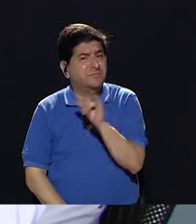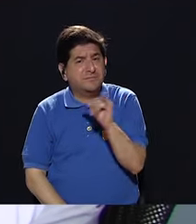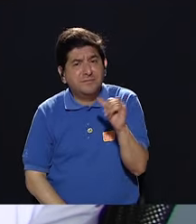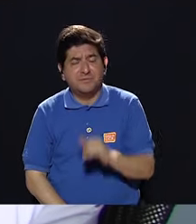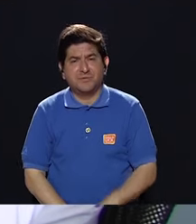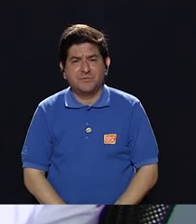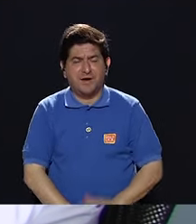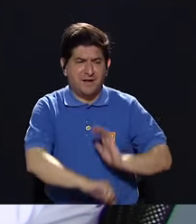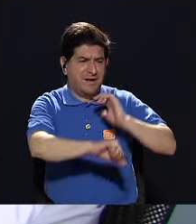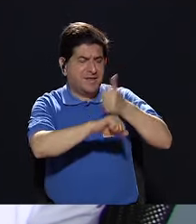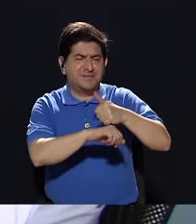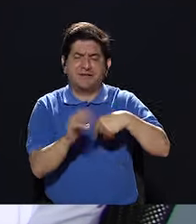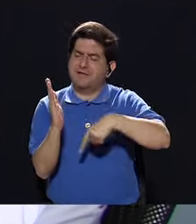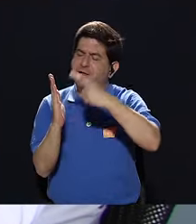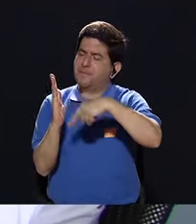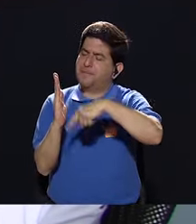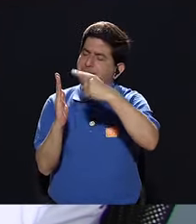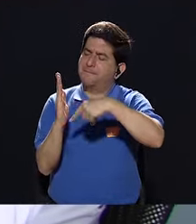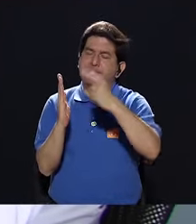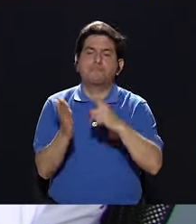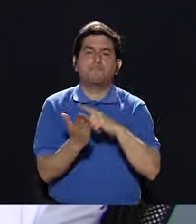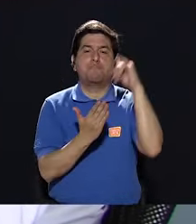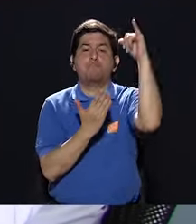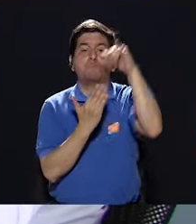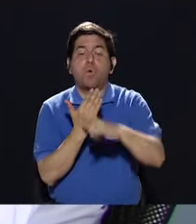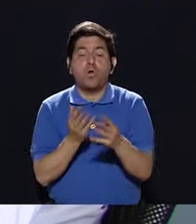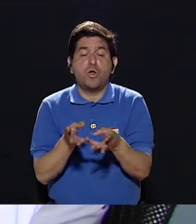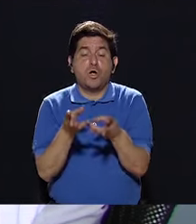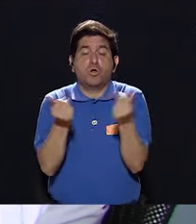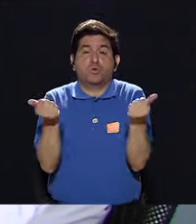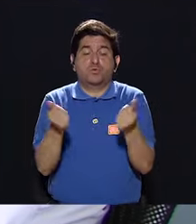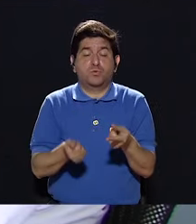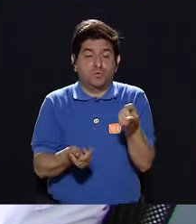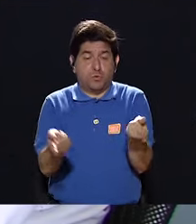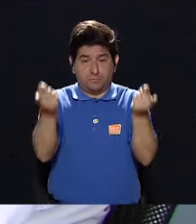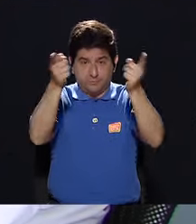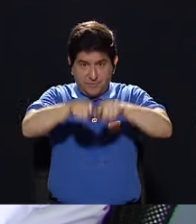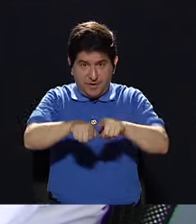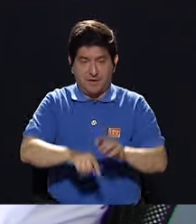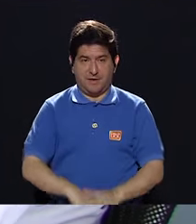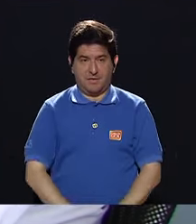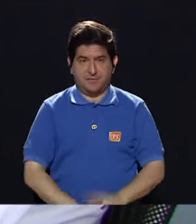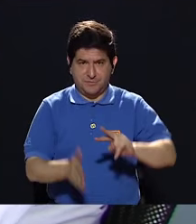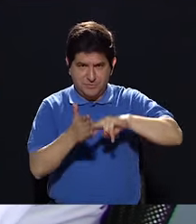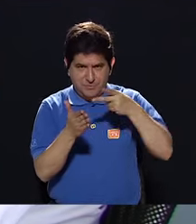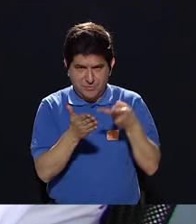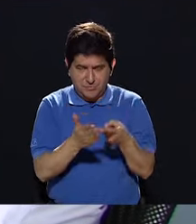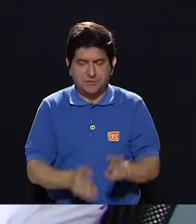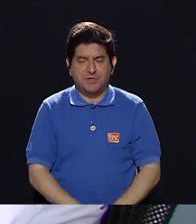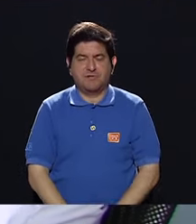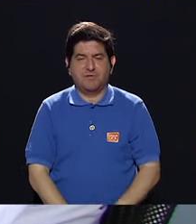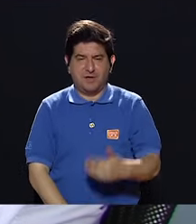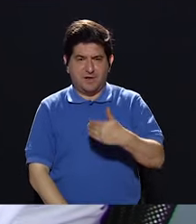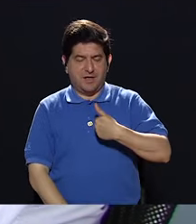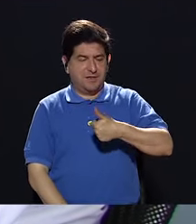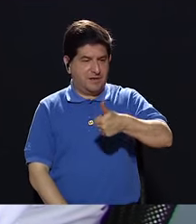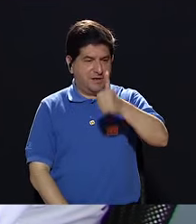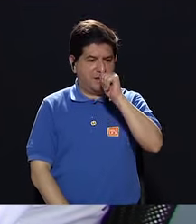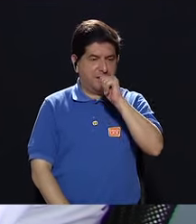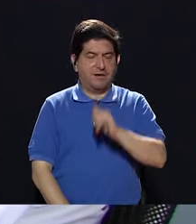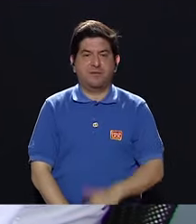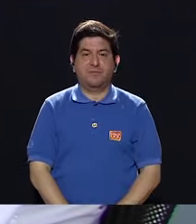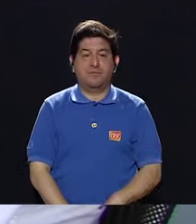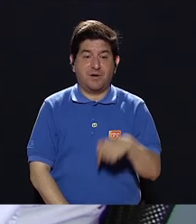inclusive definir un perfil de un proyecto que puede ser una solución, en este caso, para lo que es la disponibilidad del